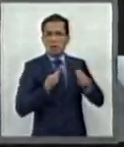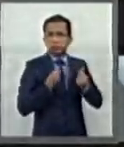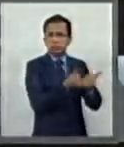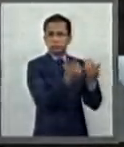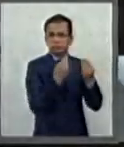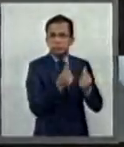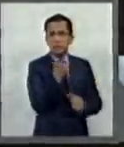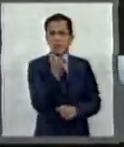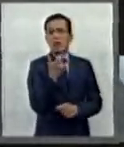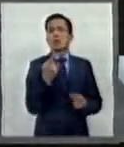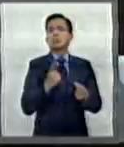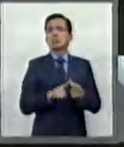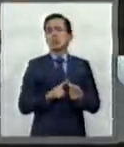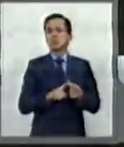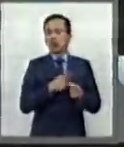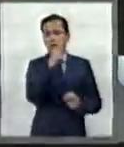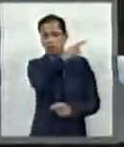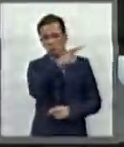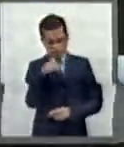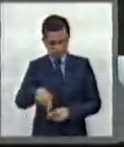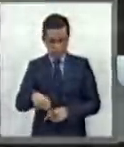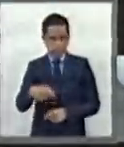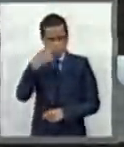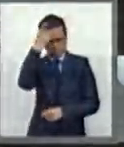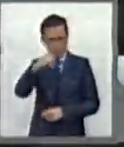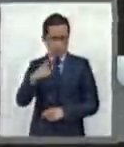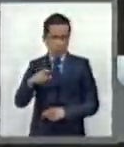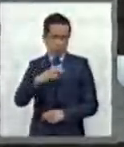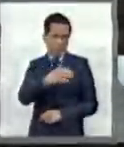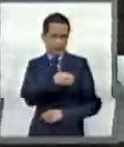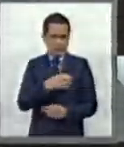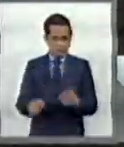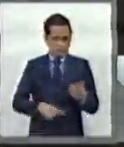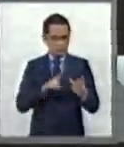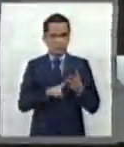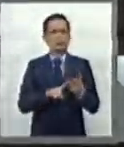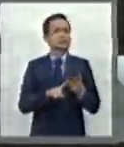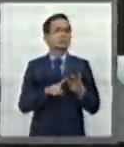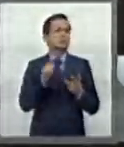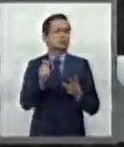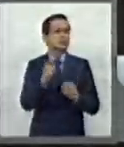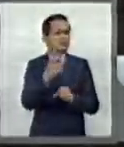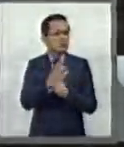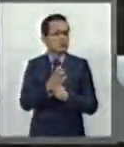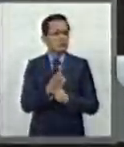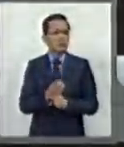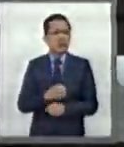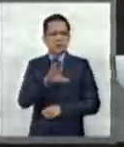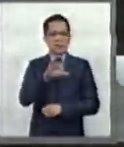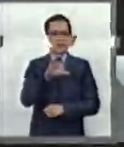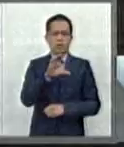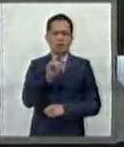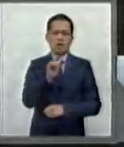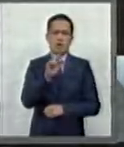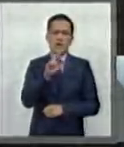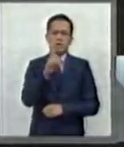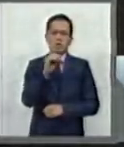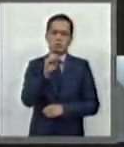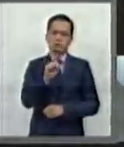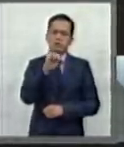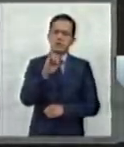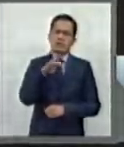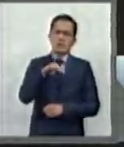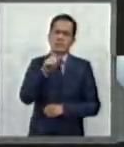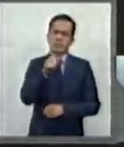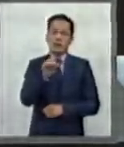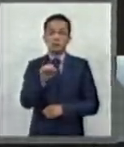capitalinos. Número tres, el tercer as. Carlos y más, que recibió